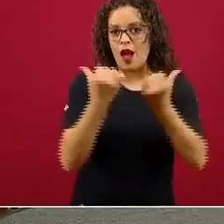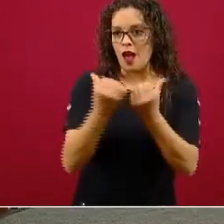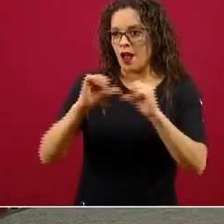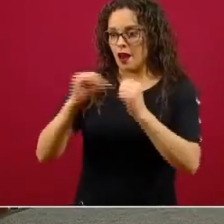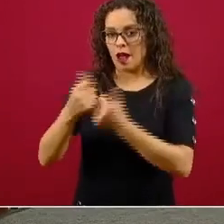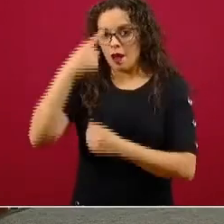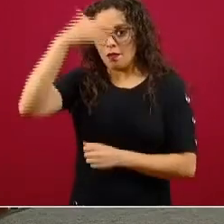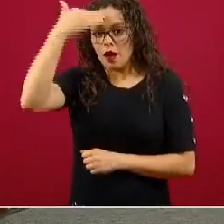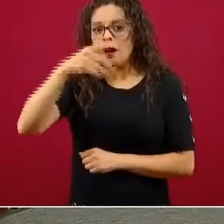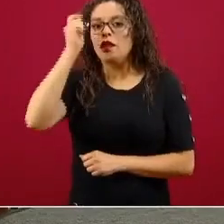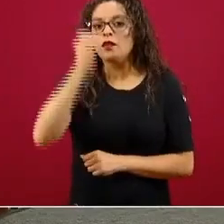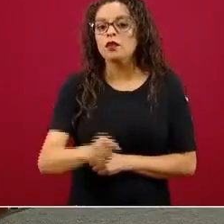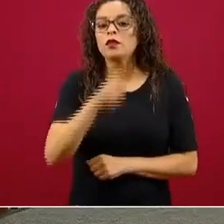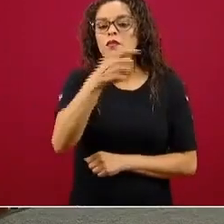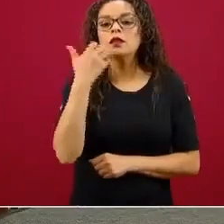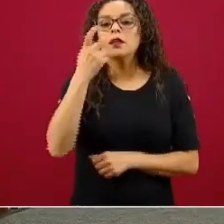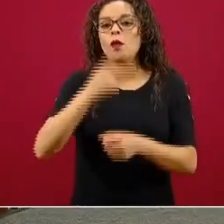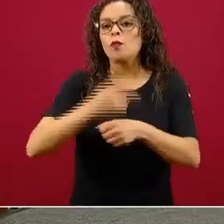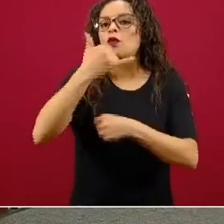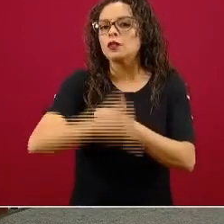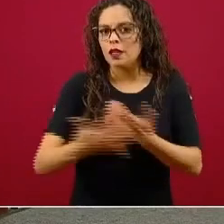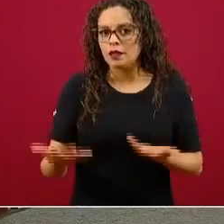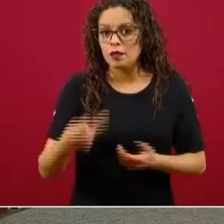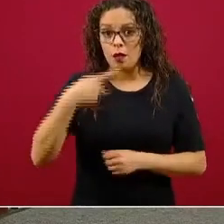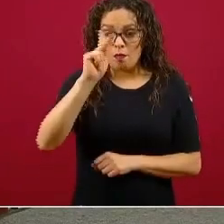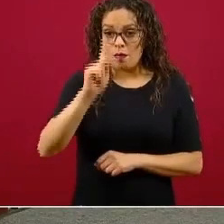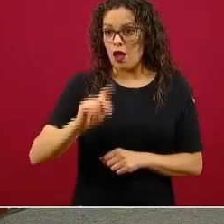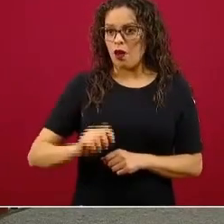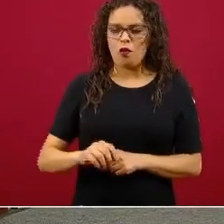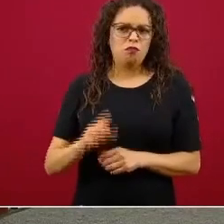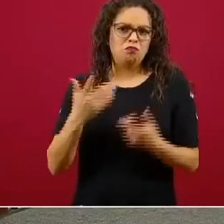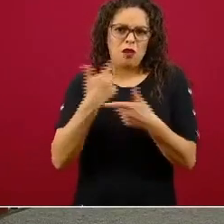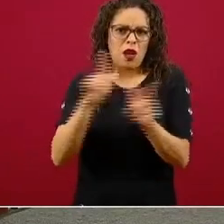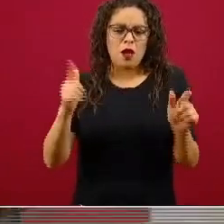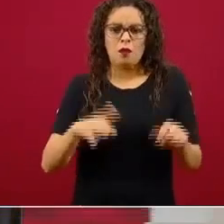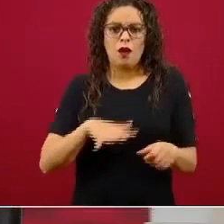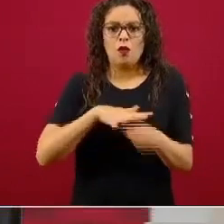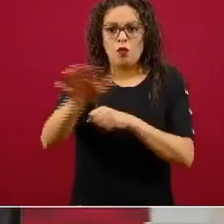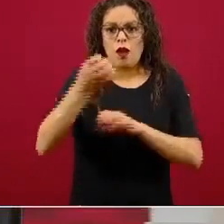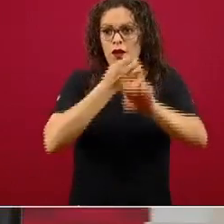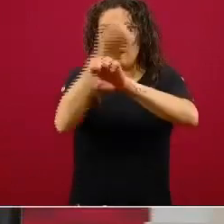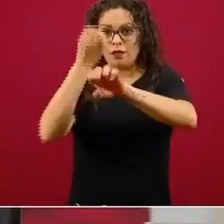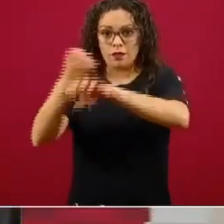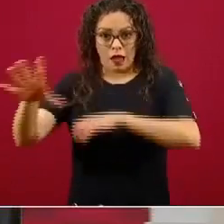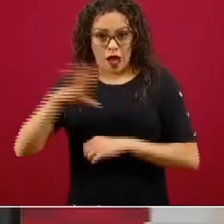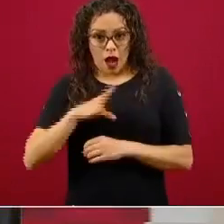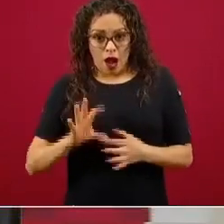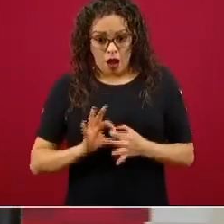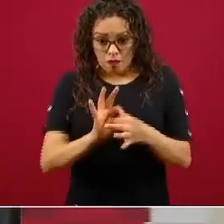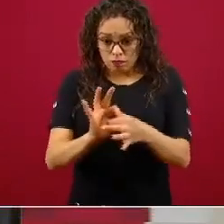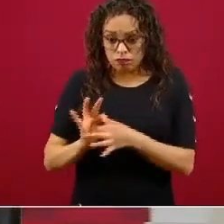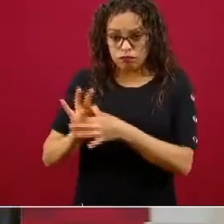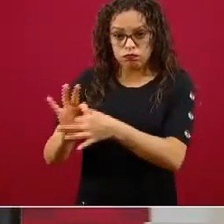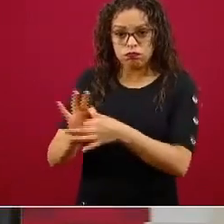colaboración internacional. Pero cualquier entidad federativa que tuviera colaboración internacional,